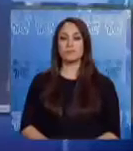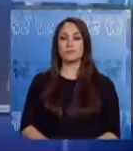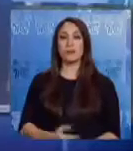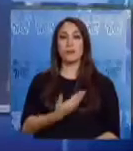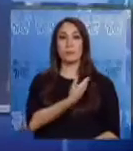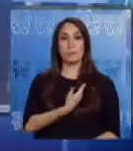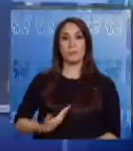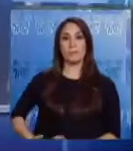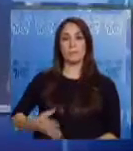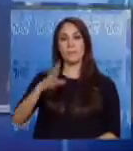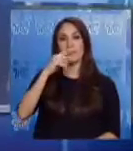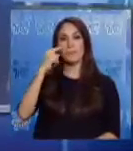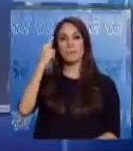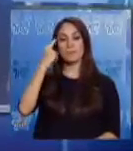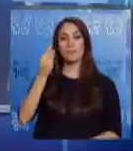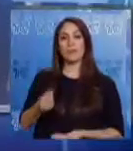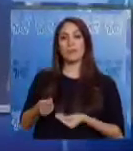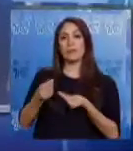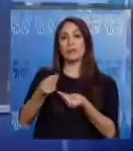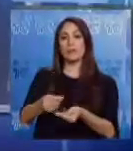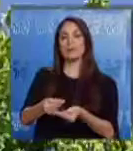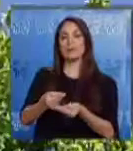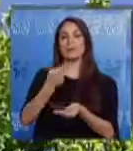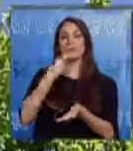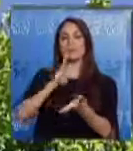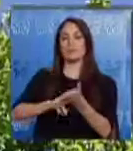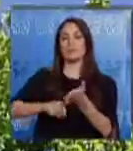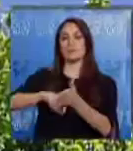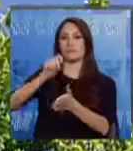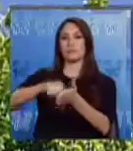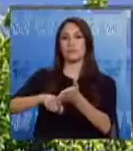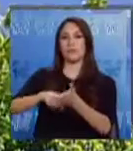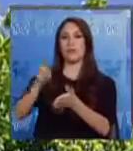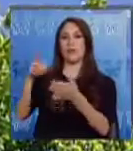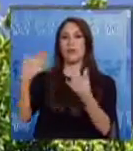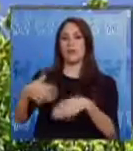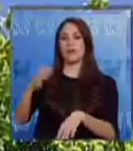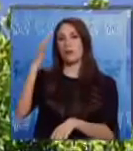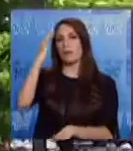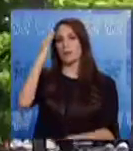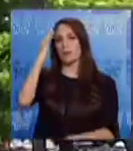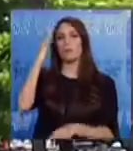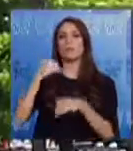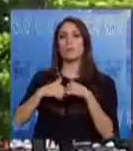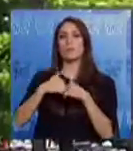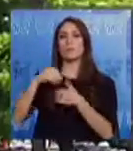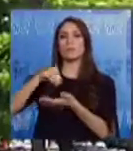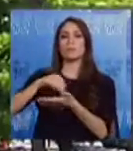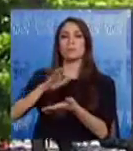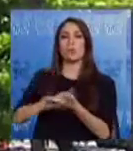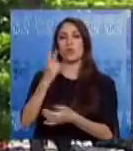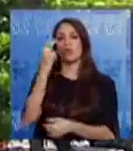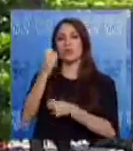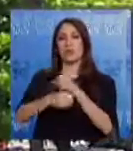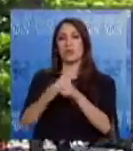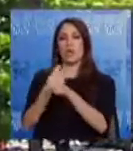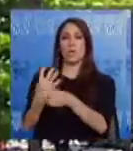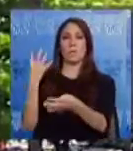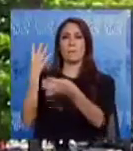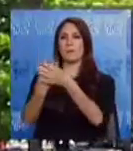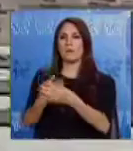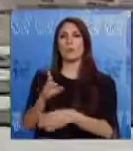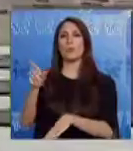El presidente Rafael Correa concedió el indulto a un ciudadano con graves daños cerebrales que fue sentenciado a 12 años de prisión por